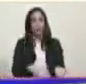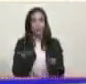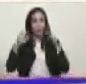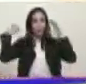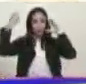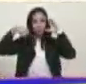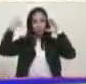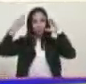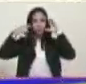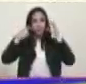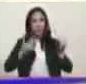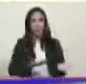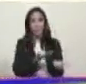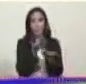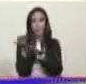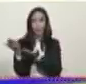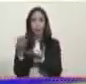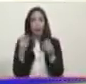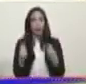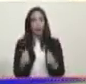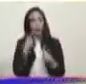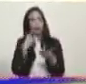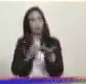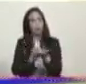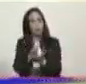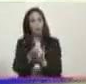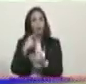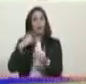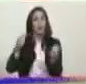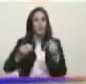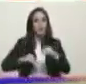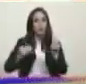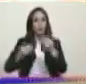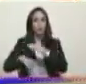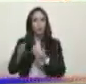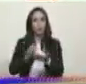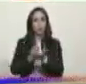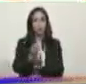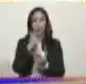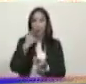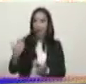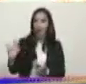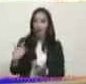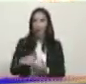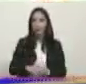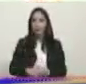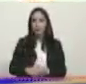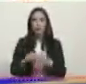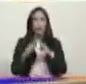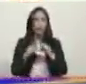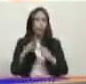tenemos a continuación cómo hemos ido nosotros avanzando de acuerdo a las instrucciones que usted nos dio en toda